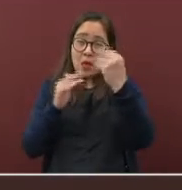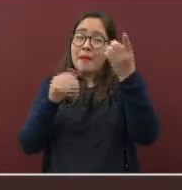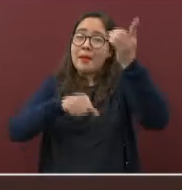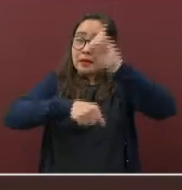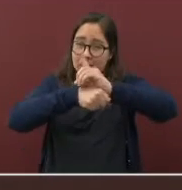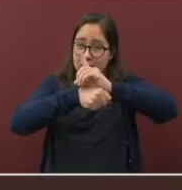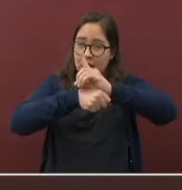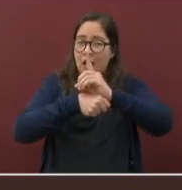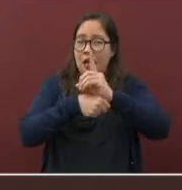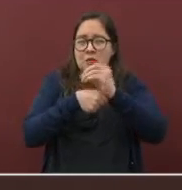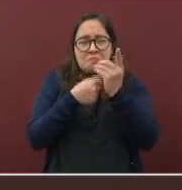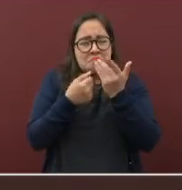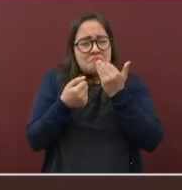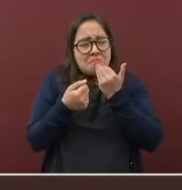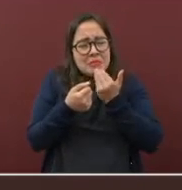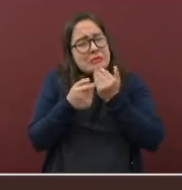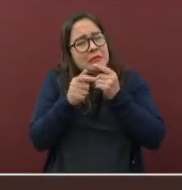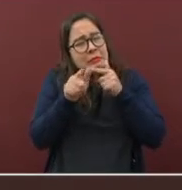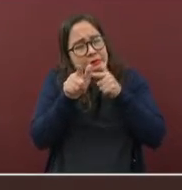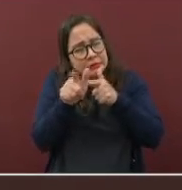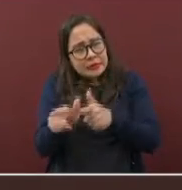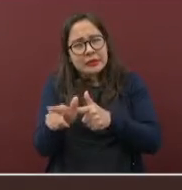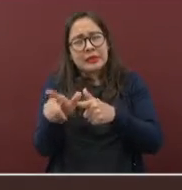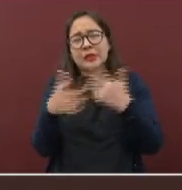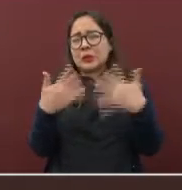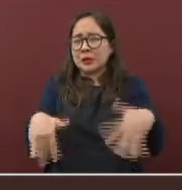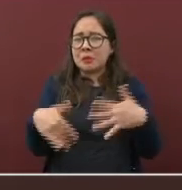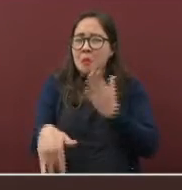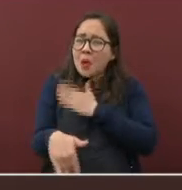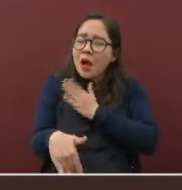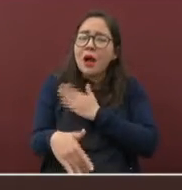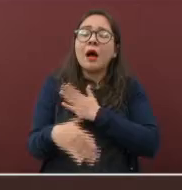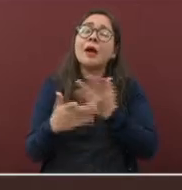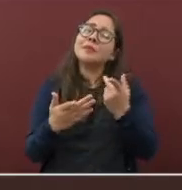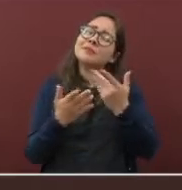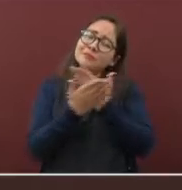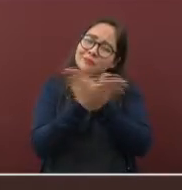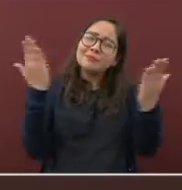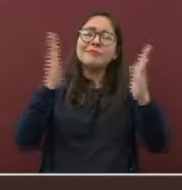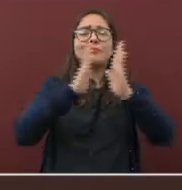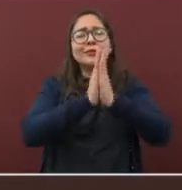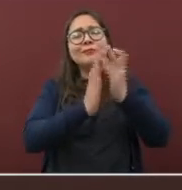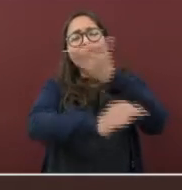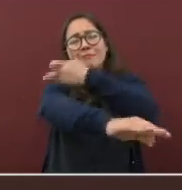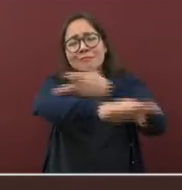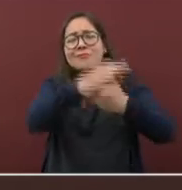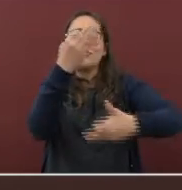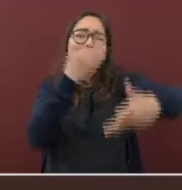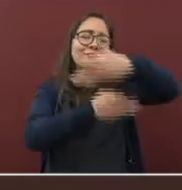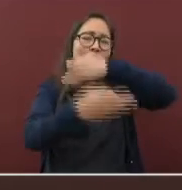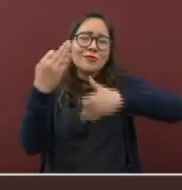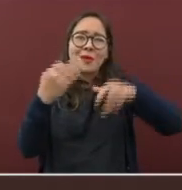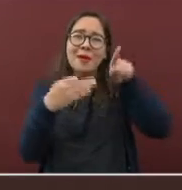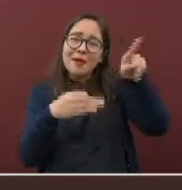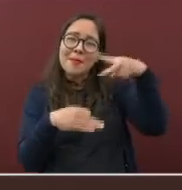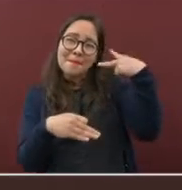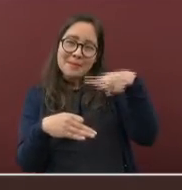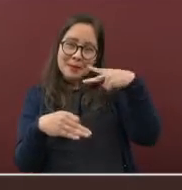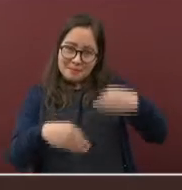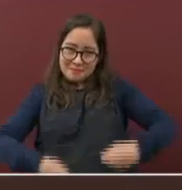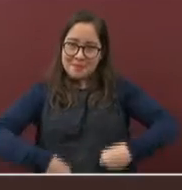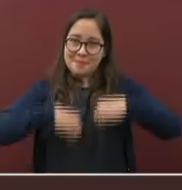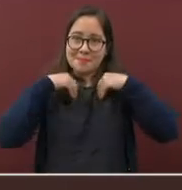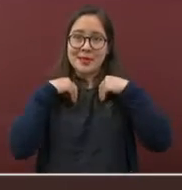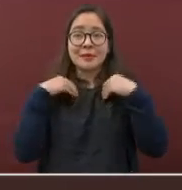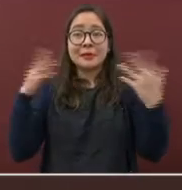y para eso nuevamente hago el llamado a todas las familias residentes del puerto de veracruz